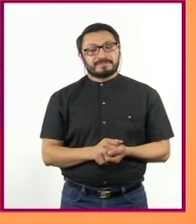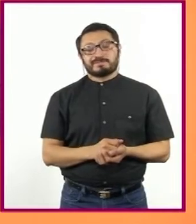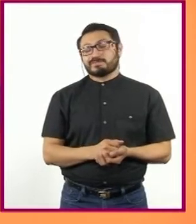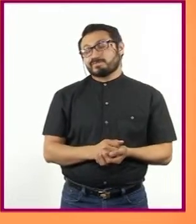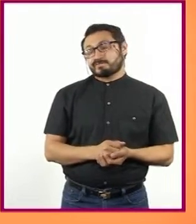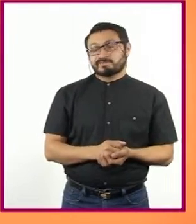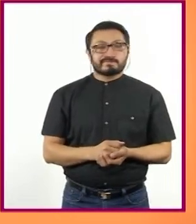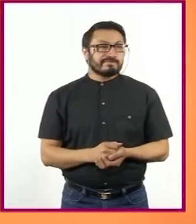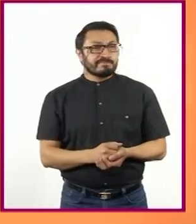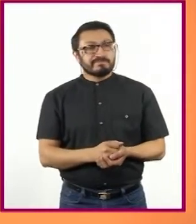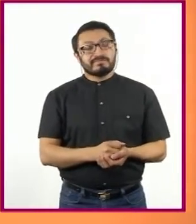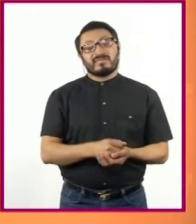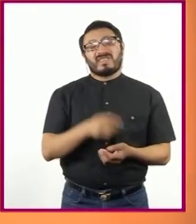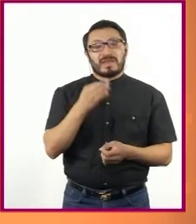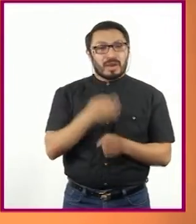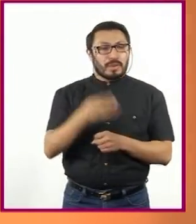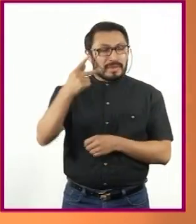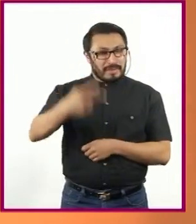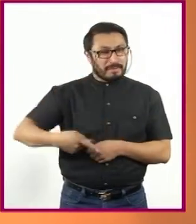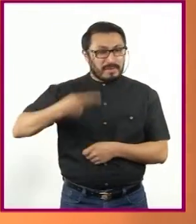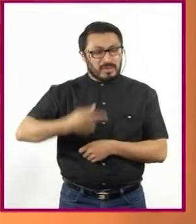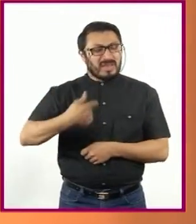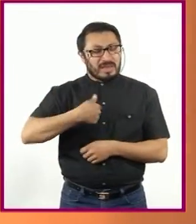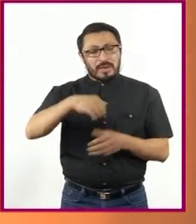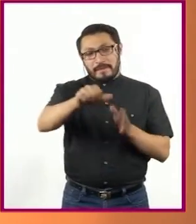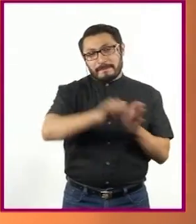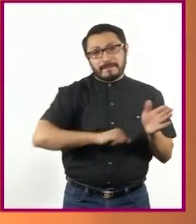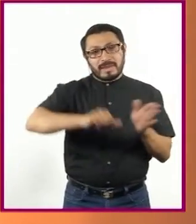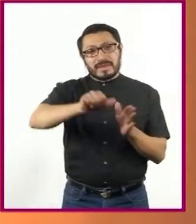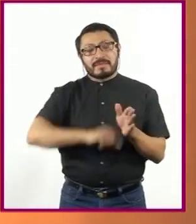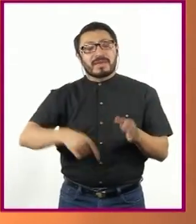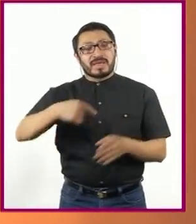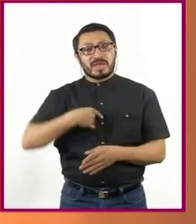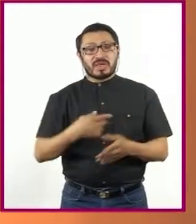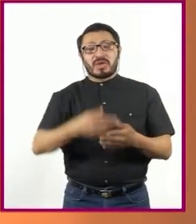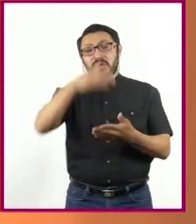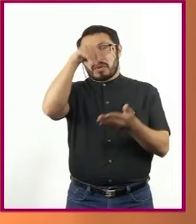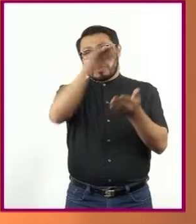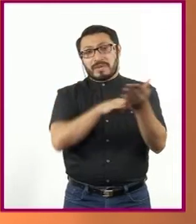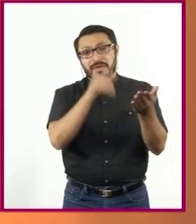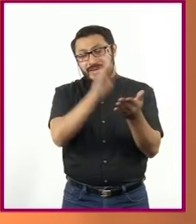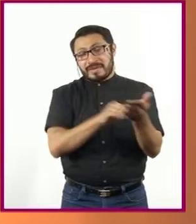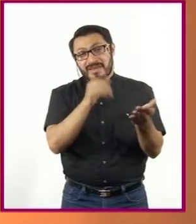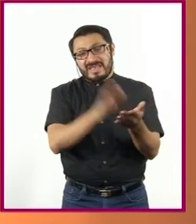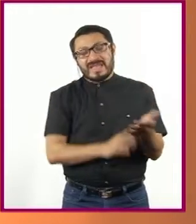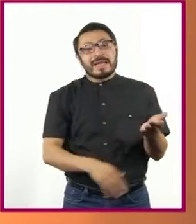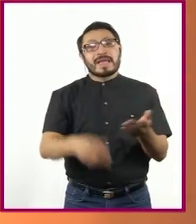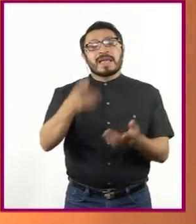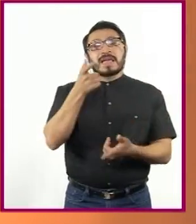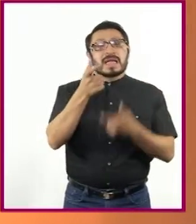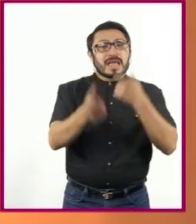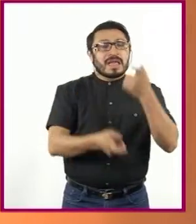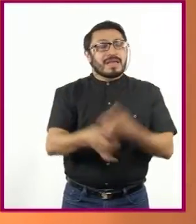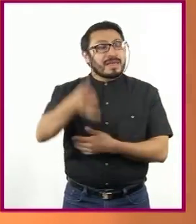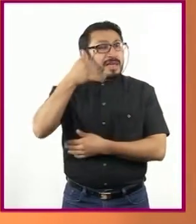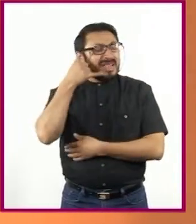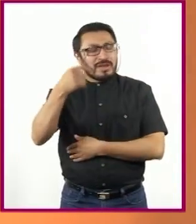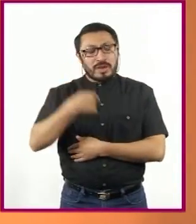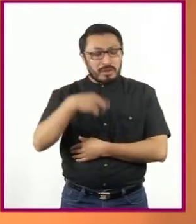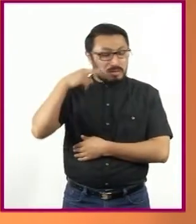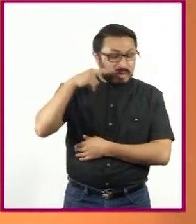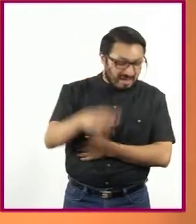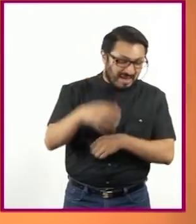Profesor, ahora que me lo pregunta, mensualmente recibo mi estado de cuenta telefónico y dentro de él he observado que hay